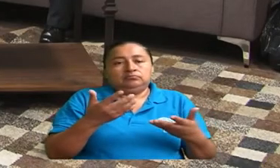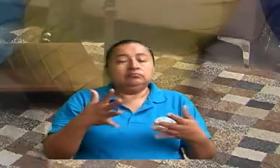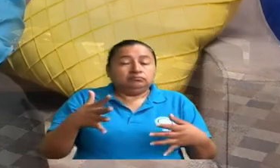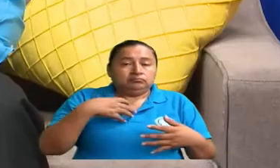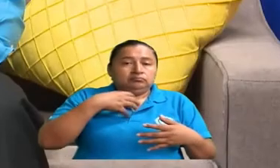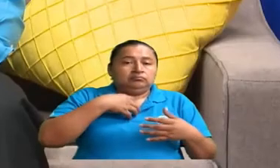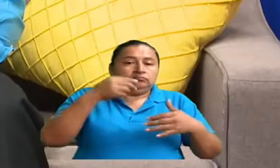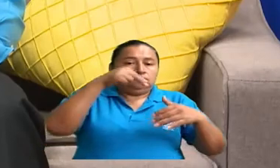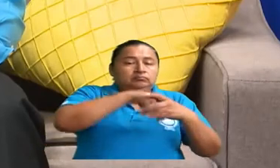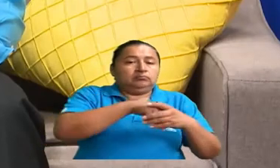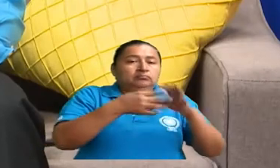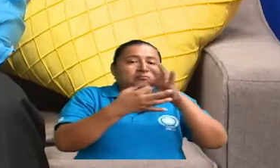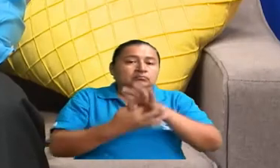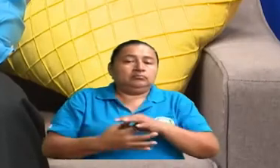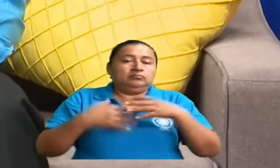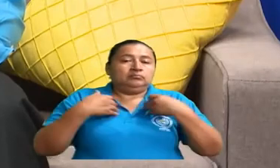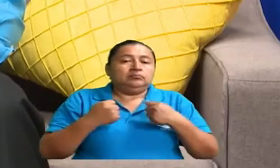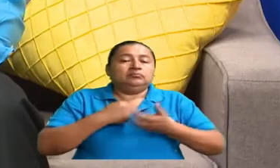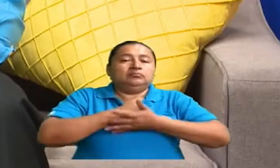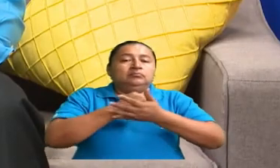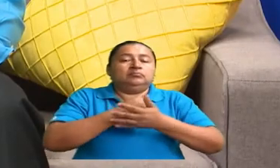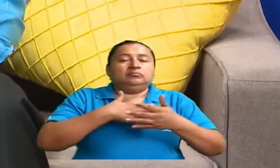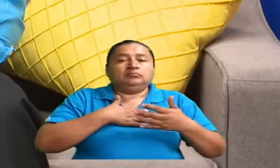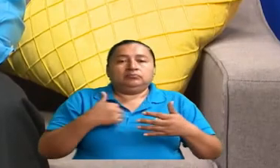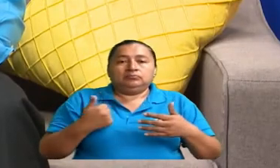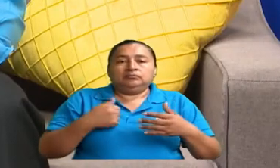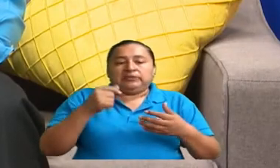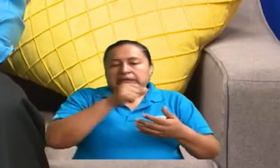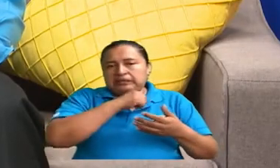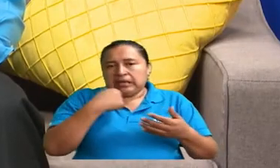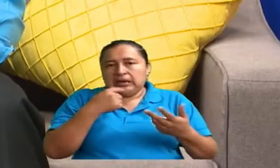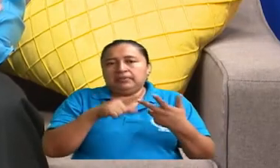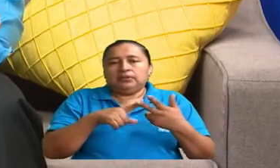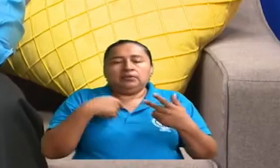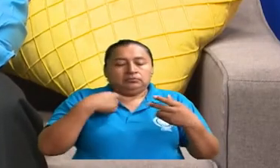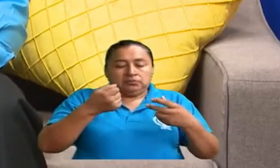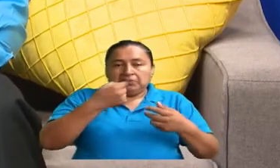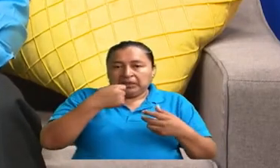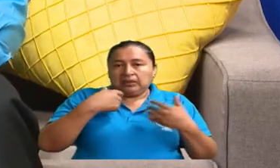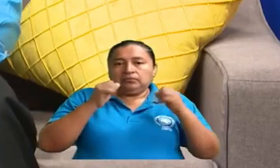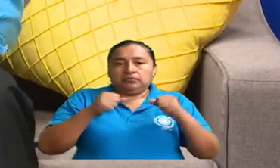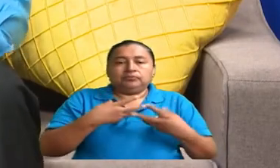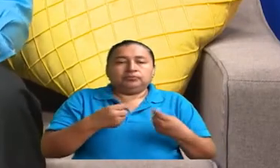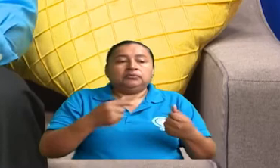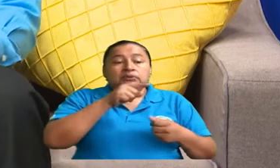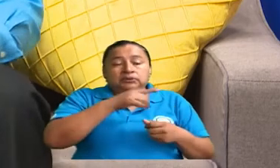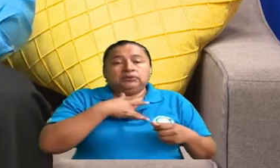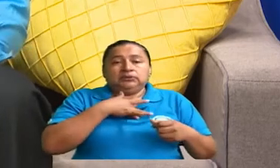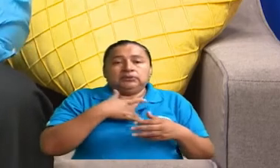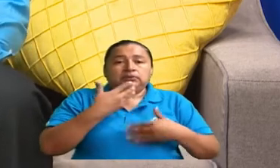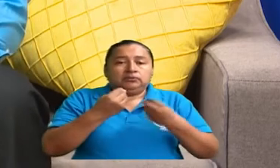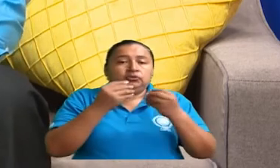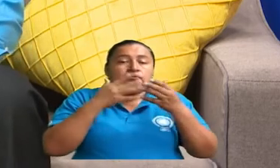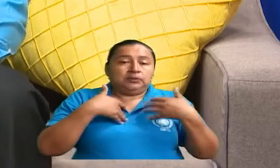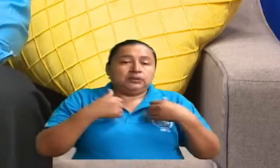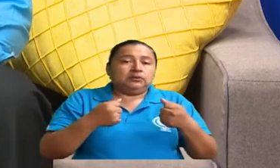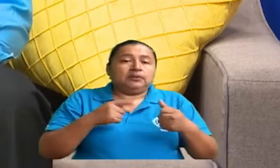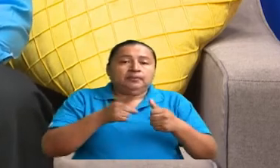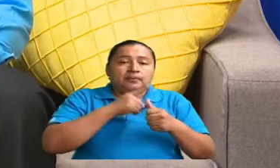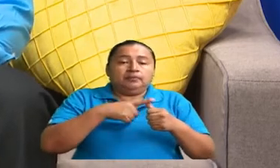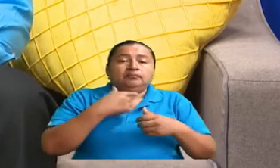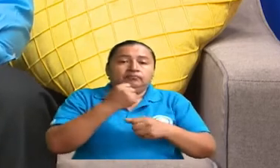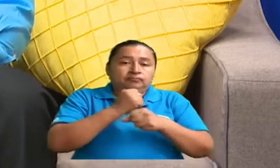del sistema de salud y se beneficien digamos de exámenes y tratamientos que es un sector que lo requiere de primera línea,